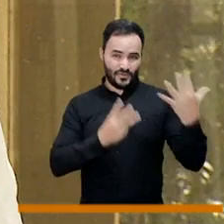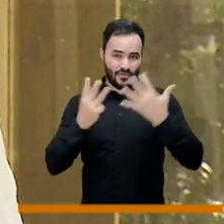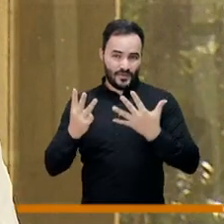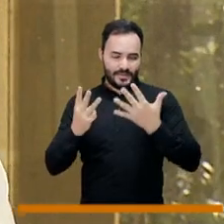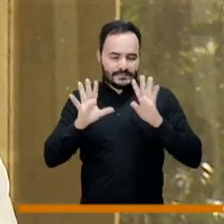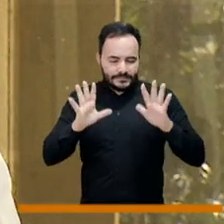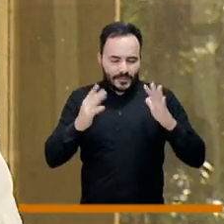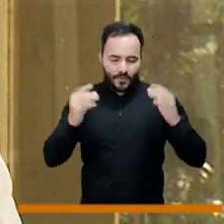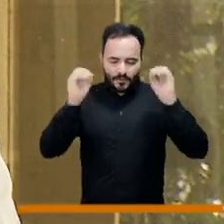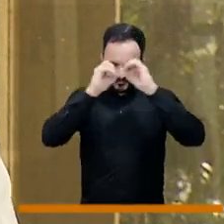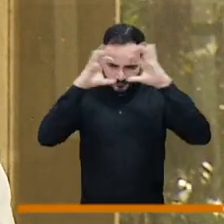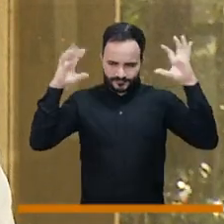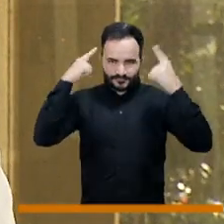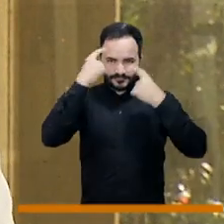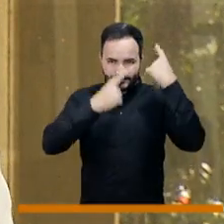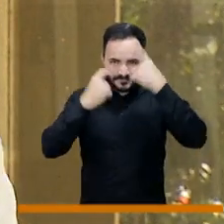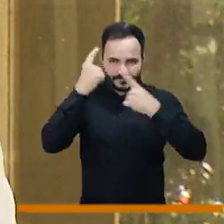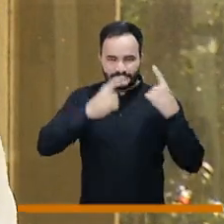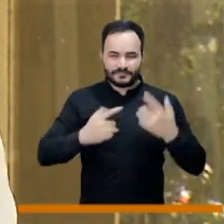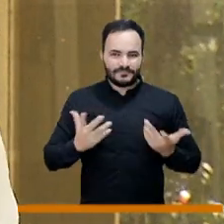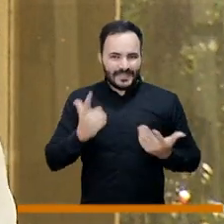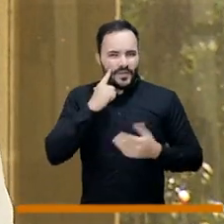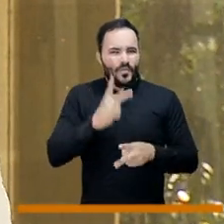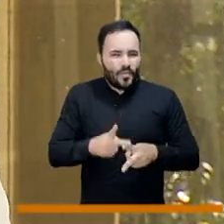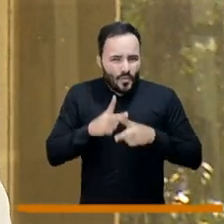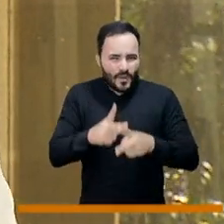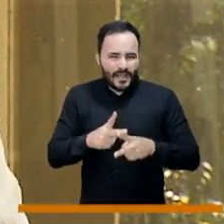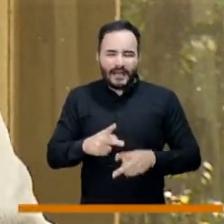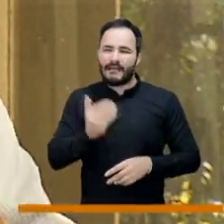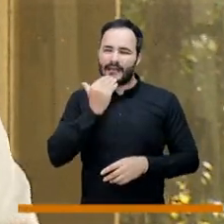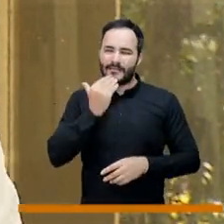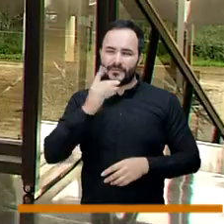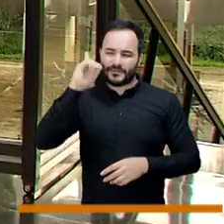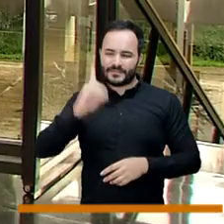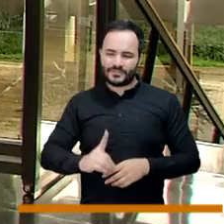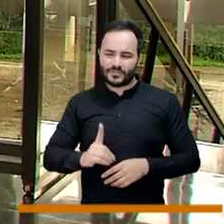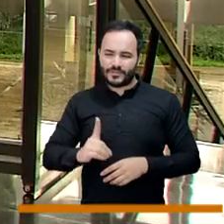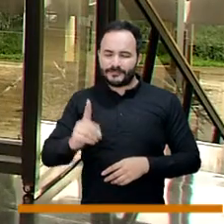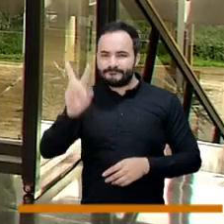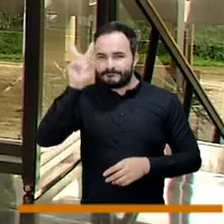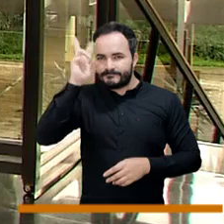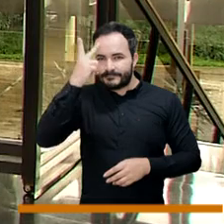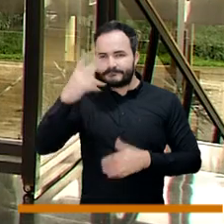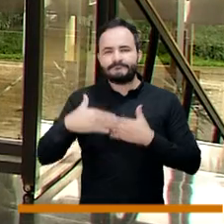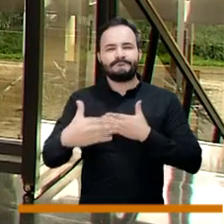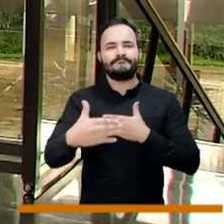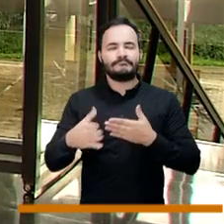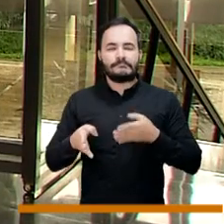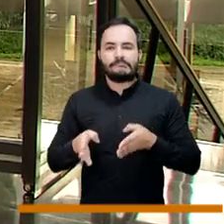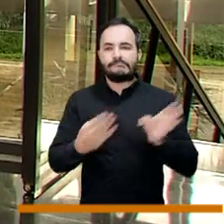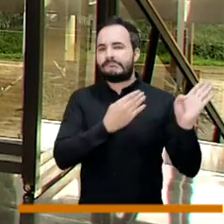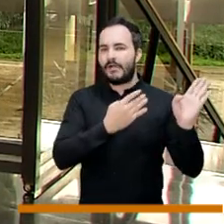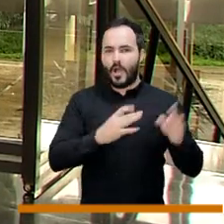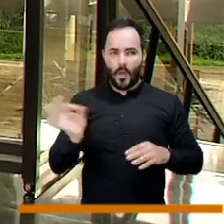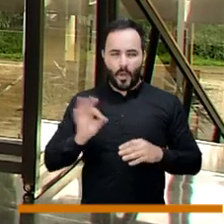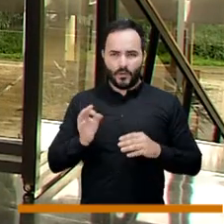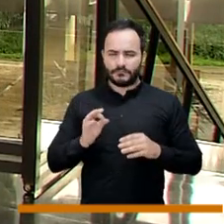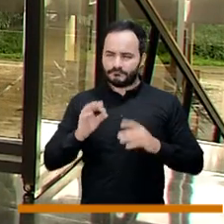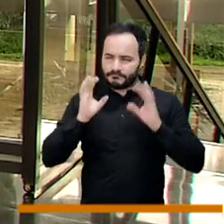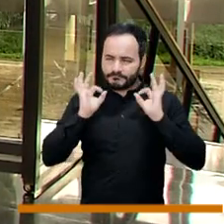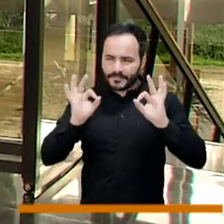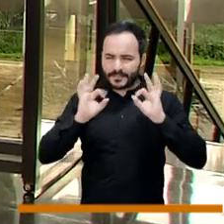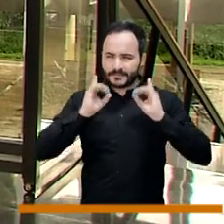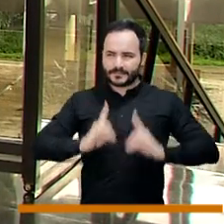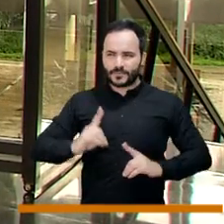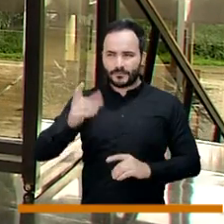qué puede pasar de ahí hacia adelante si nos equivocamos, si tomamos la decisión incorrecta. Porque como lo decía ahora, el